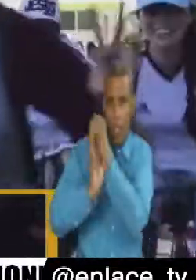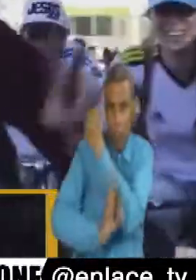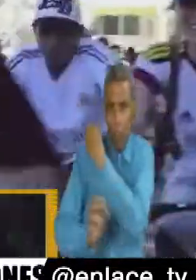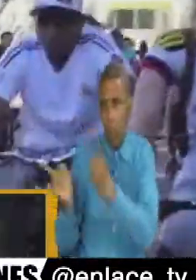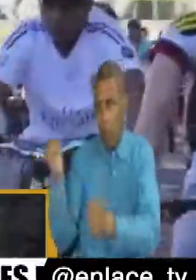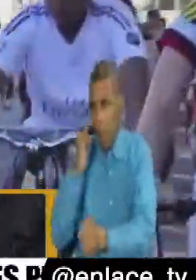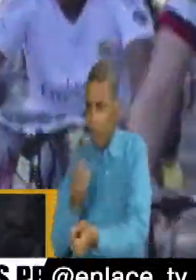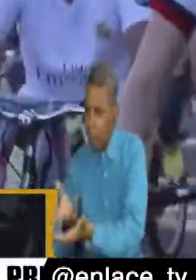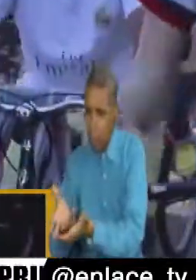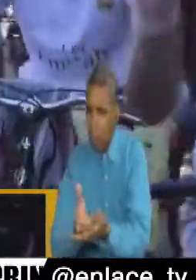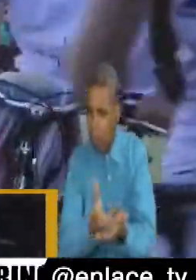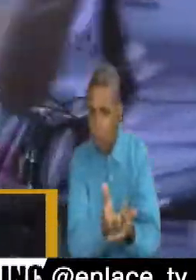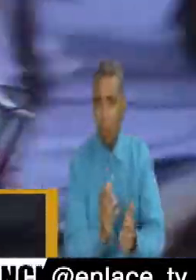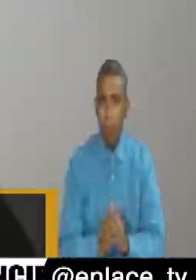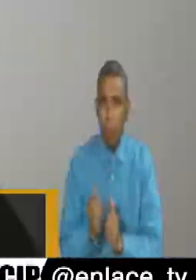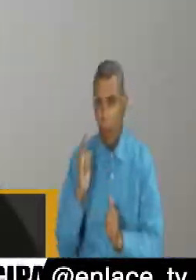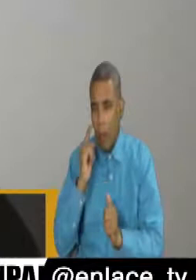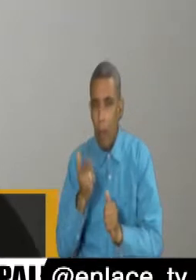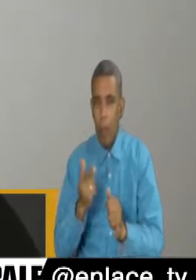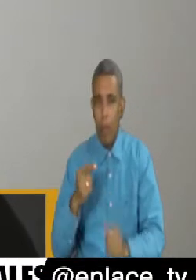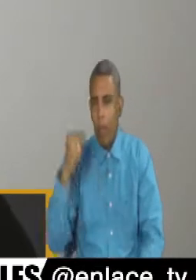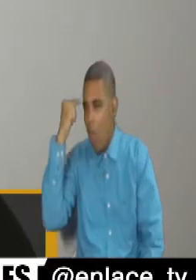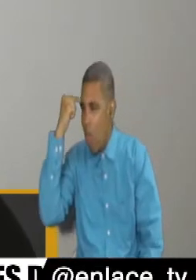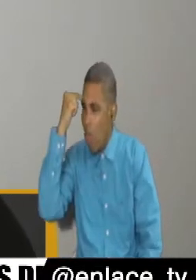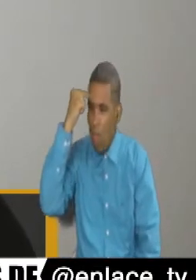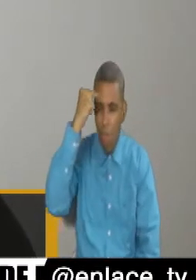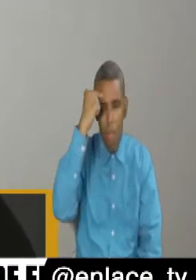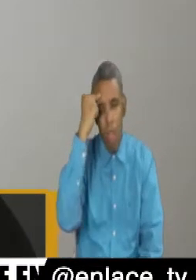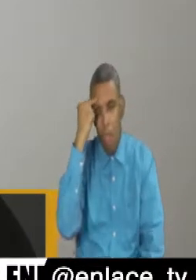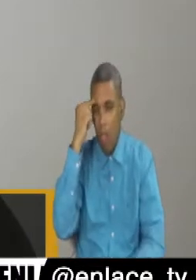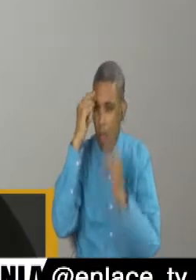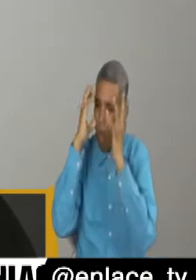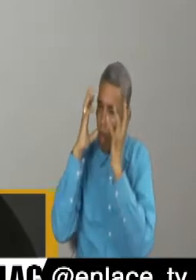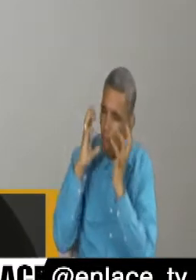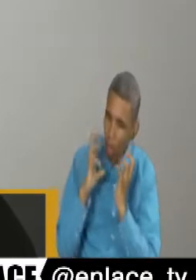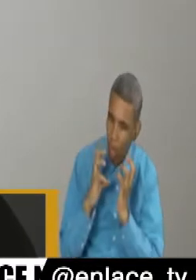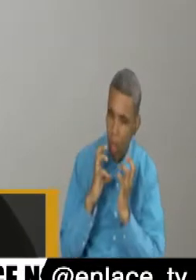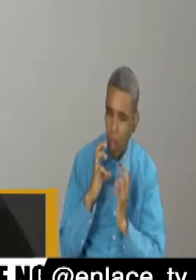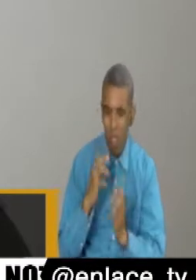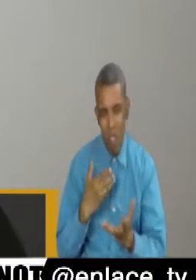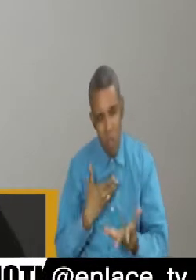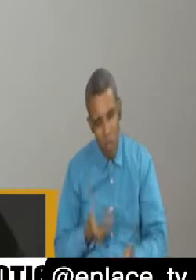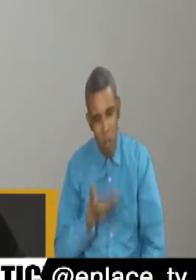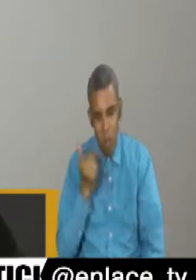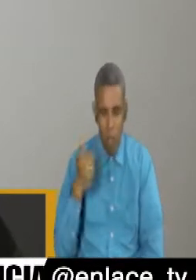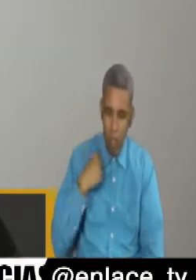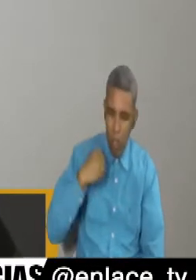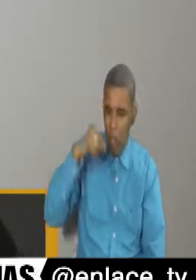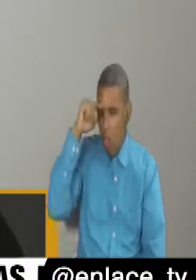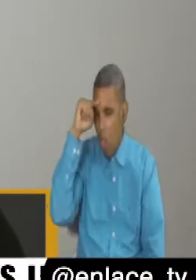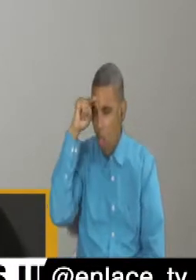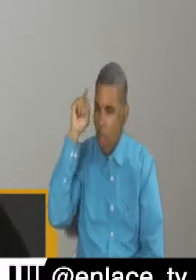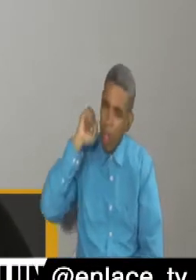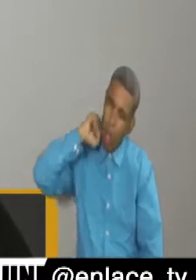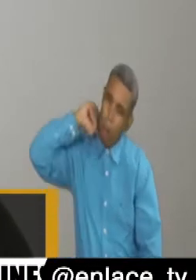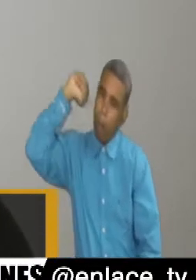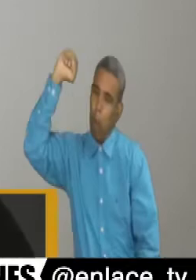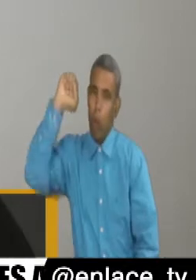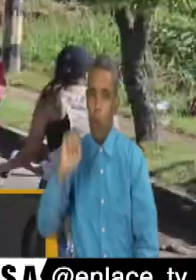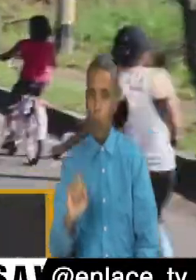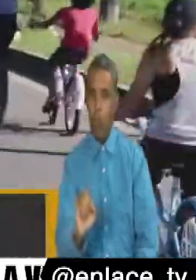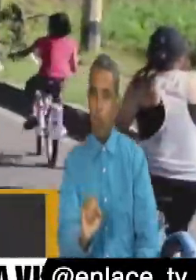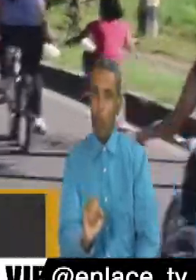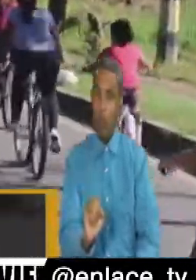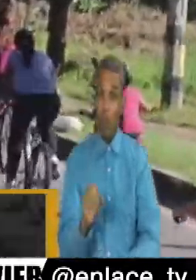vida y prevenir el suicidio. Buscamos por lo menos reducir el tema del suicidio en